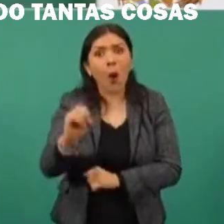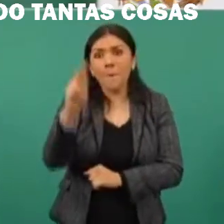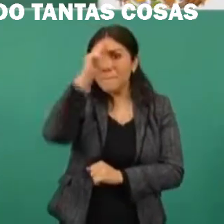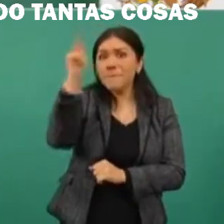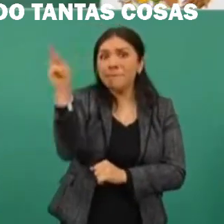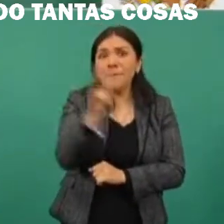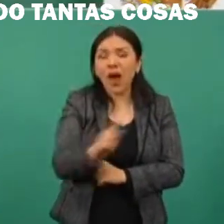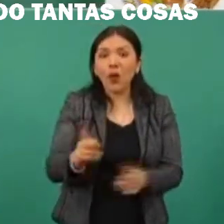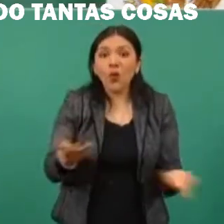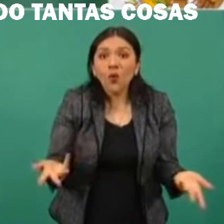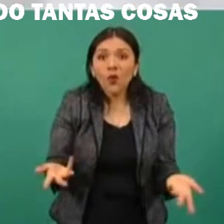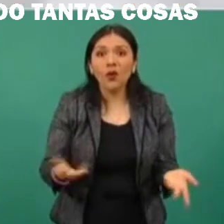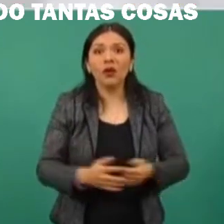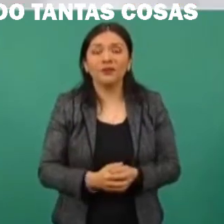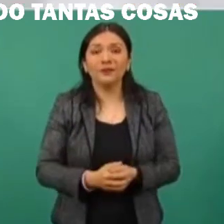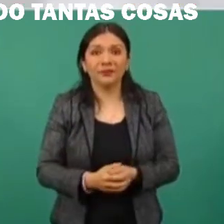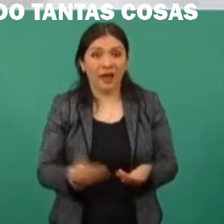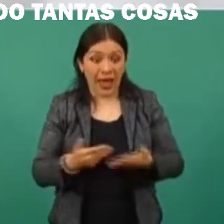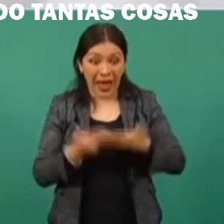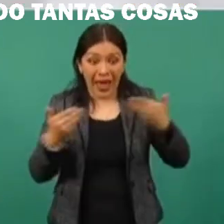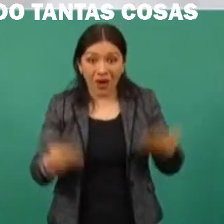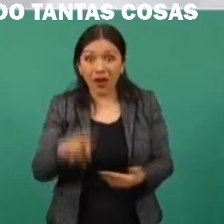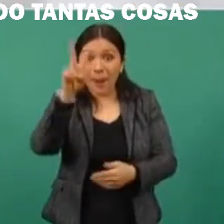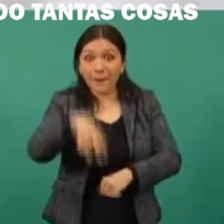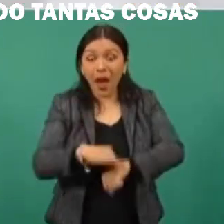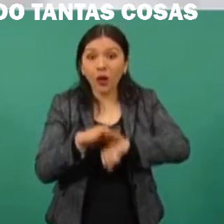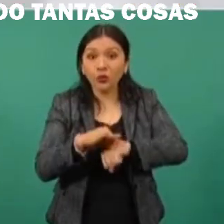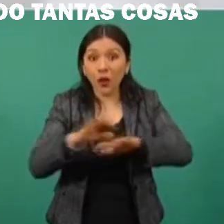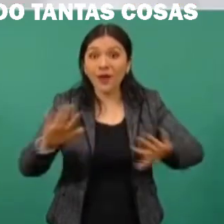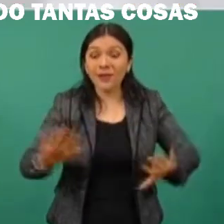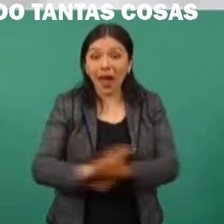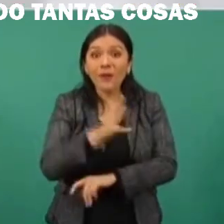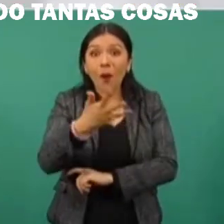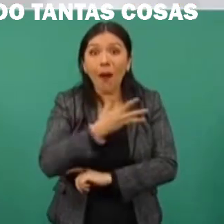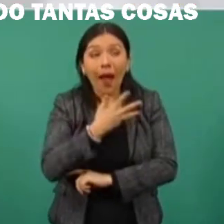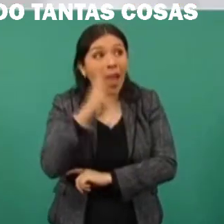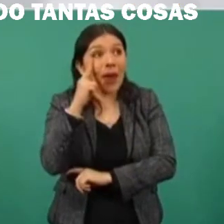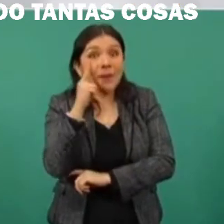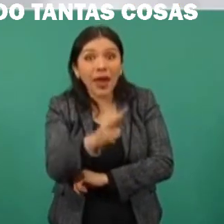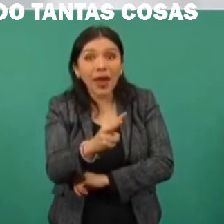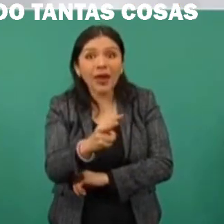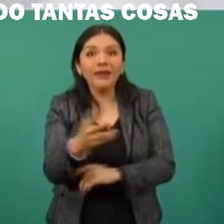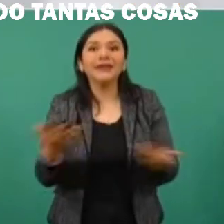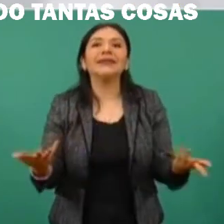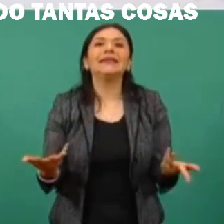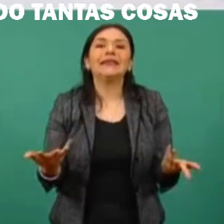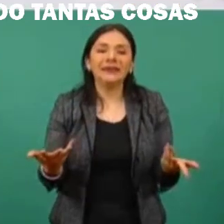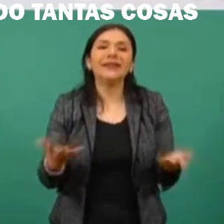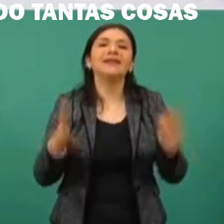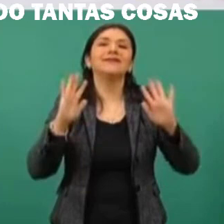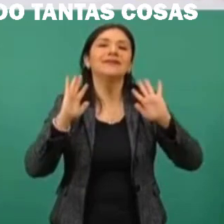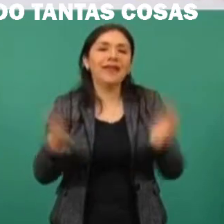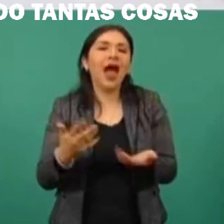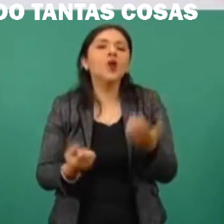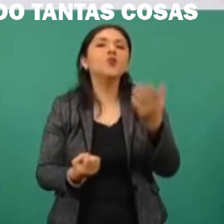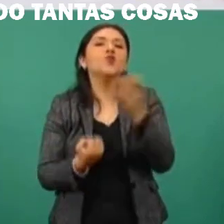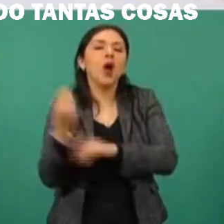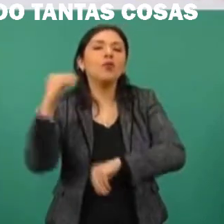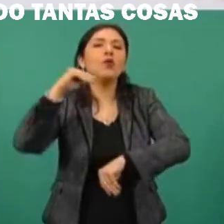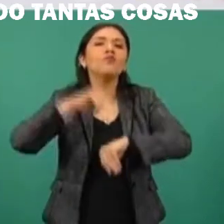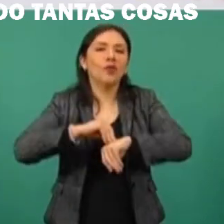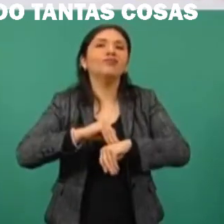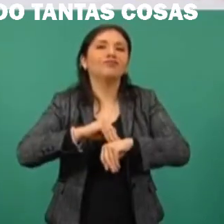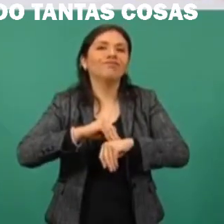Ahora que de verdad hay un cambio, o se está llevando a la práctica una